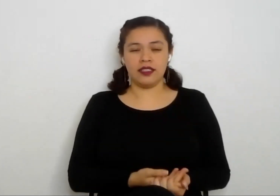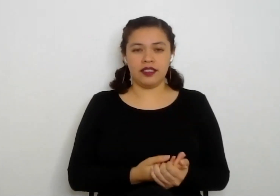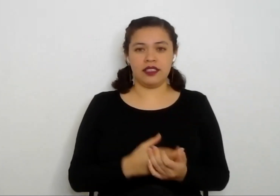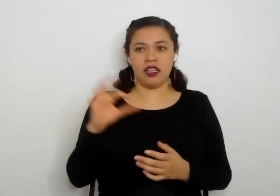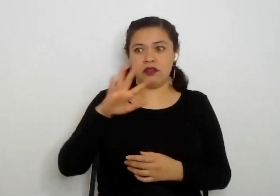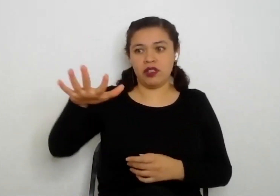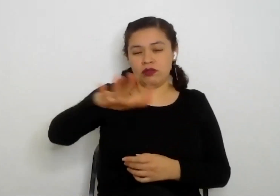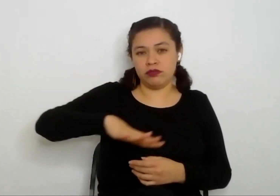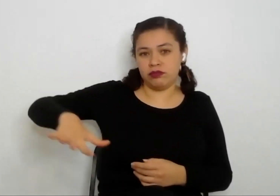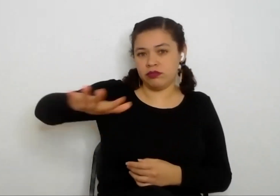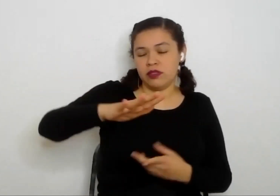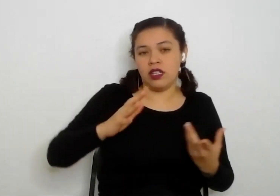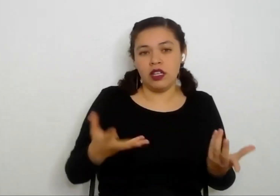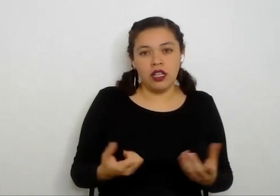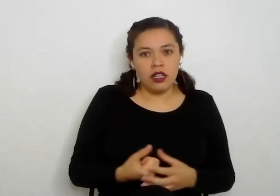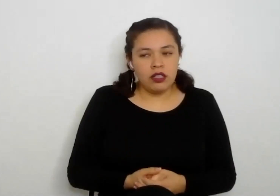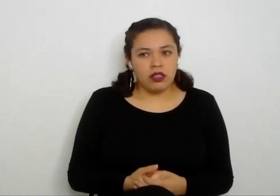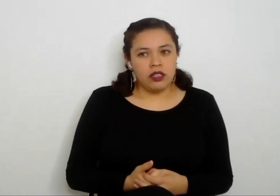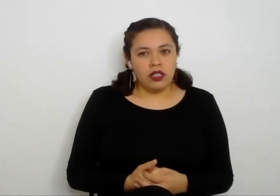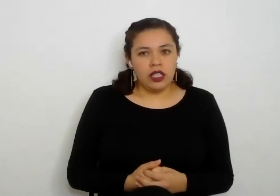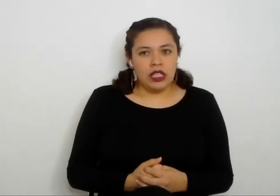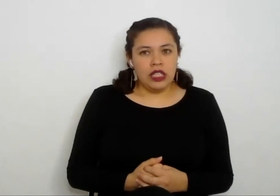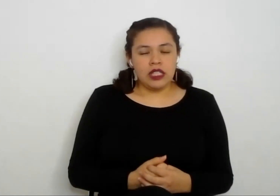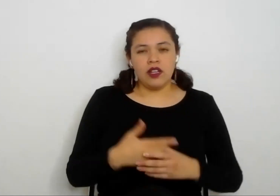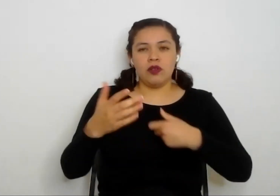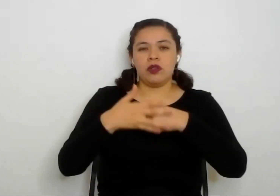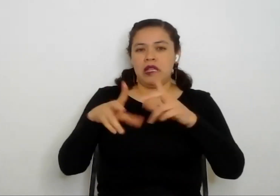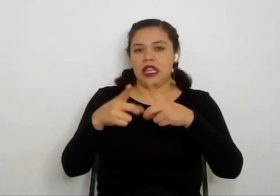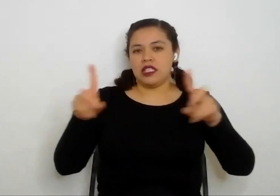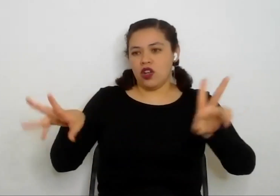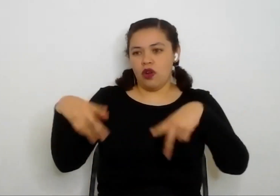zona que vaya a ser desarrollo comercial o algo así.